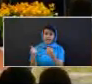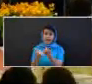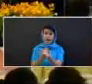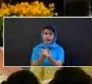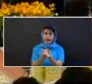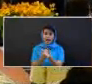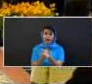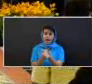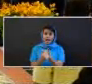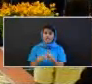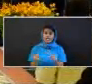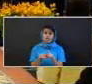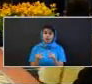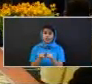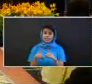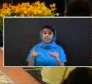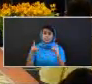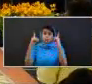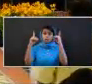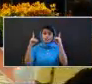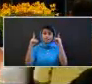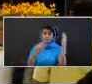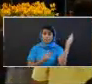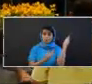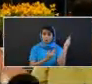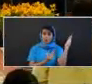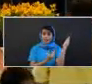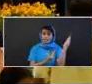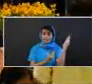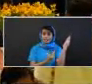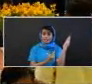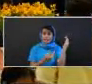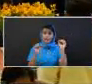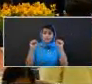de servidores, si su corazón está al servir, en la parte posterior pueden